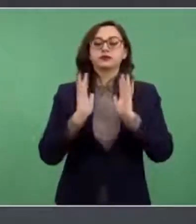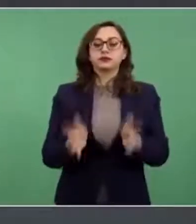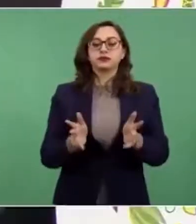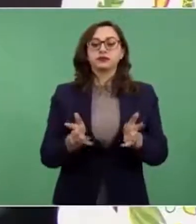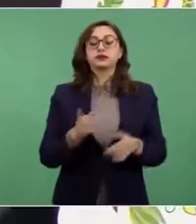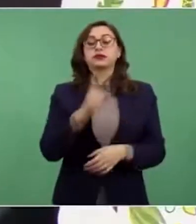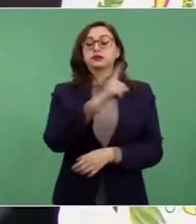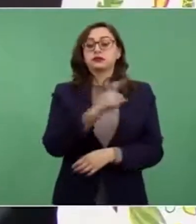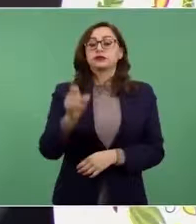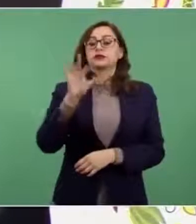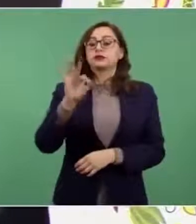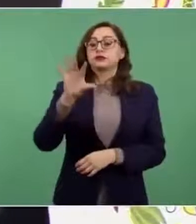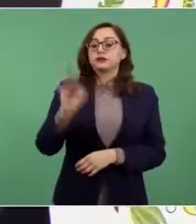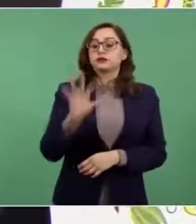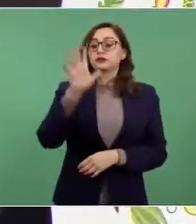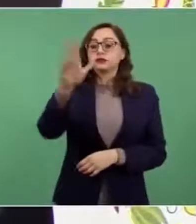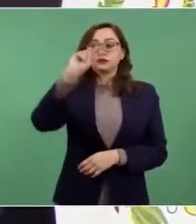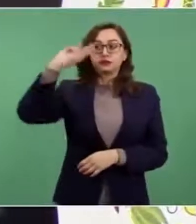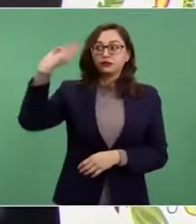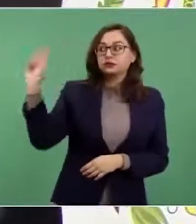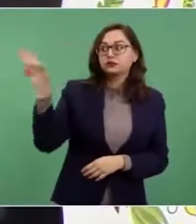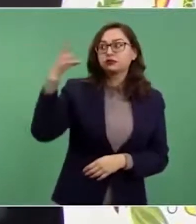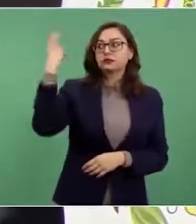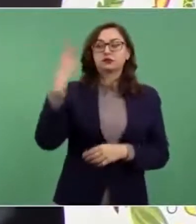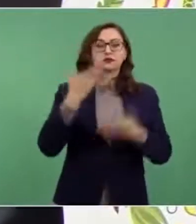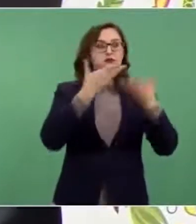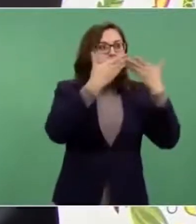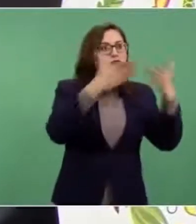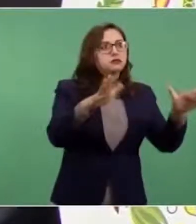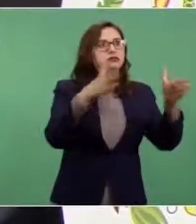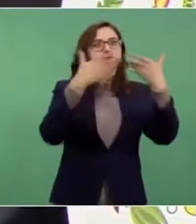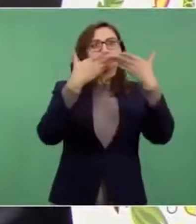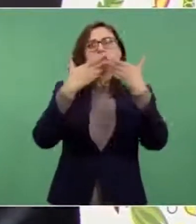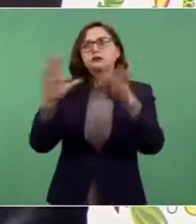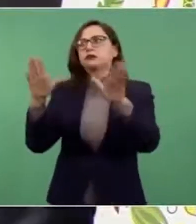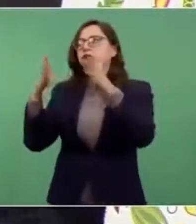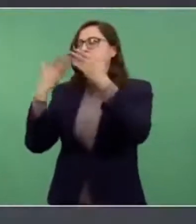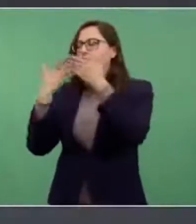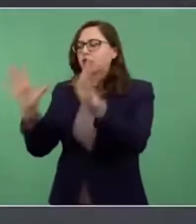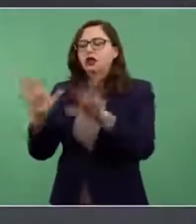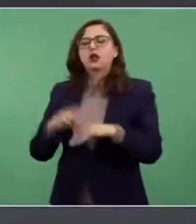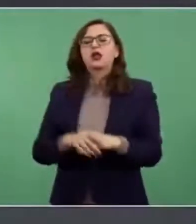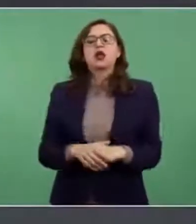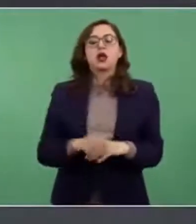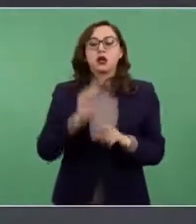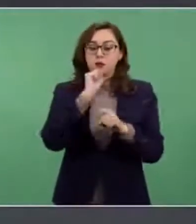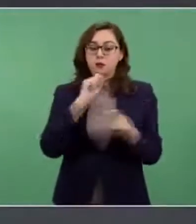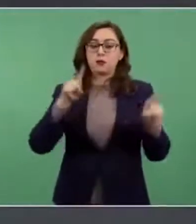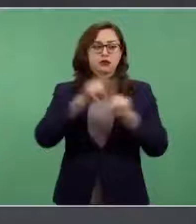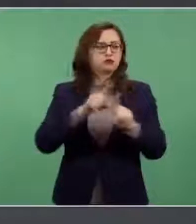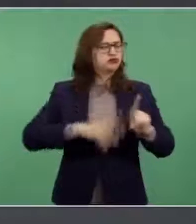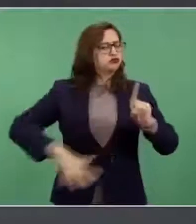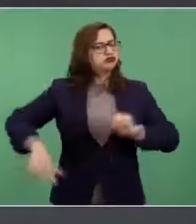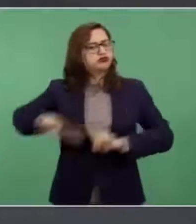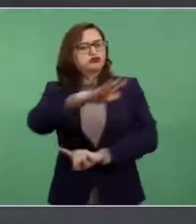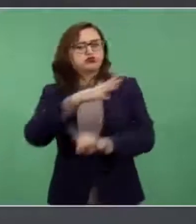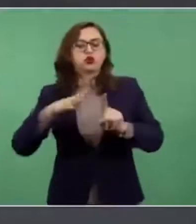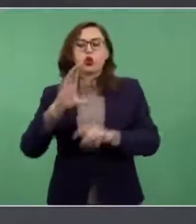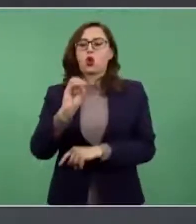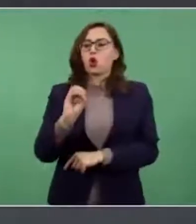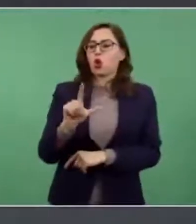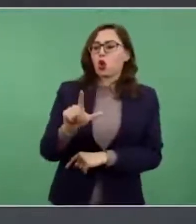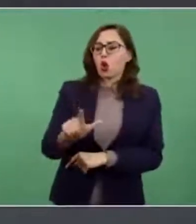145 universidades públicas. Se han mejorado espacios urbanos en